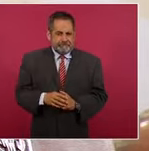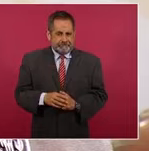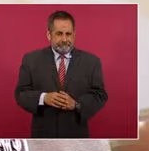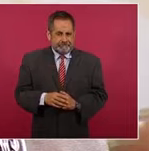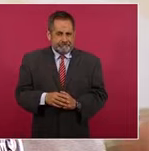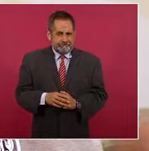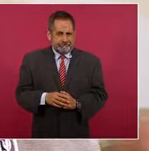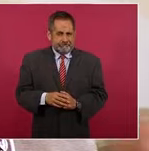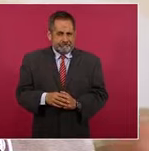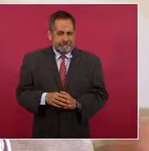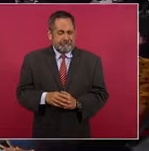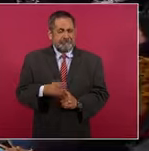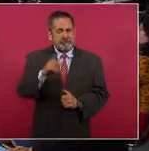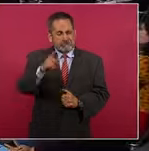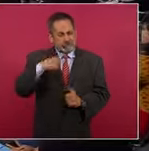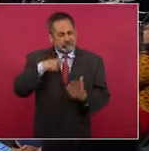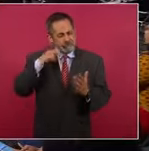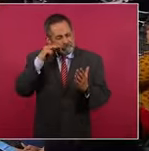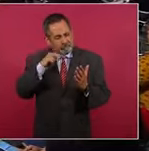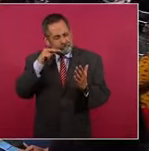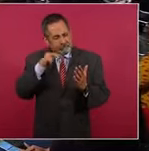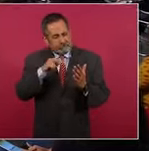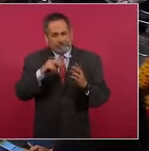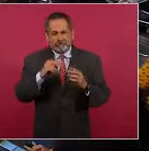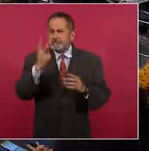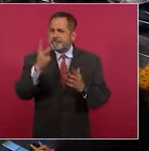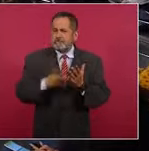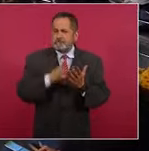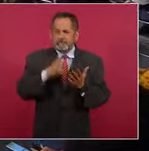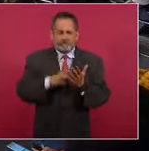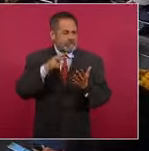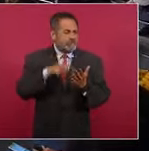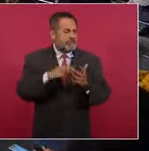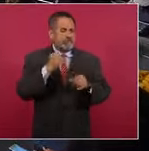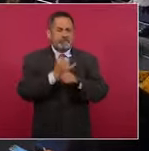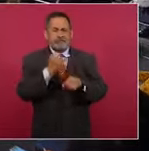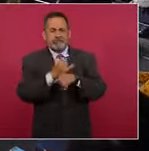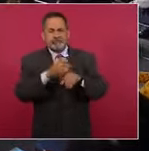lo he visto ya en dos ocasiones en redes.